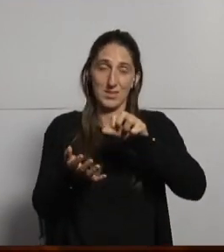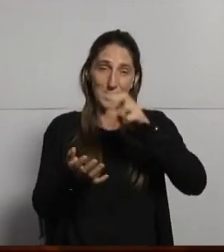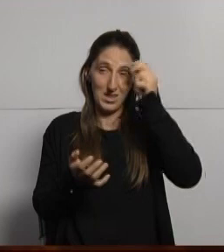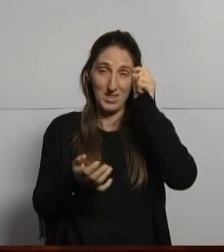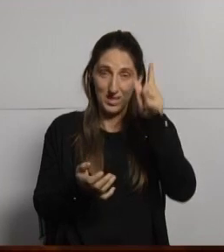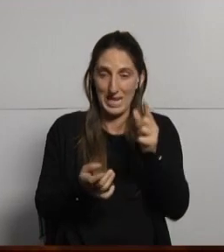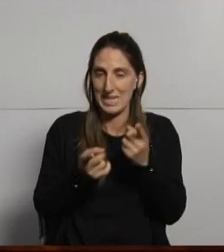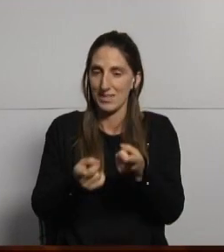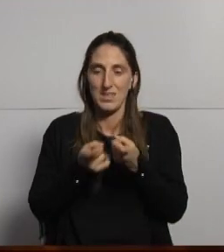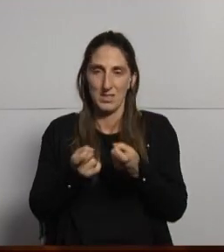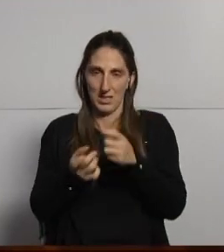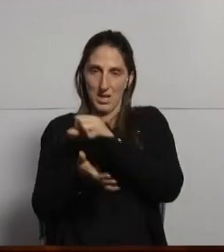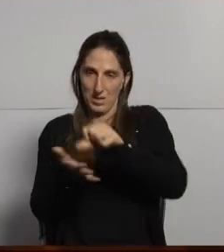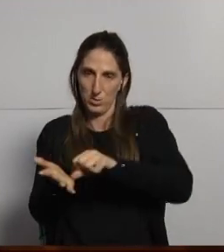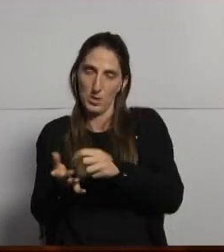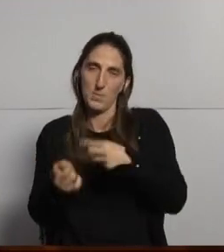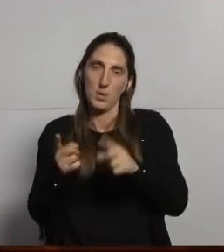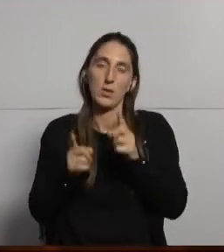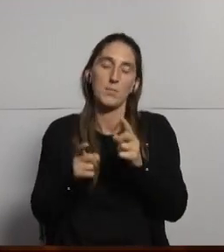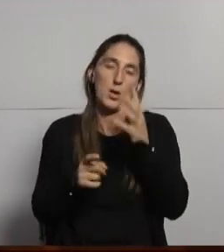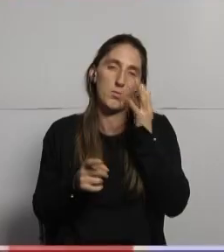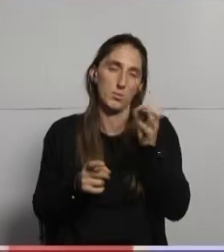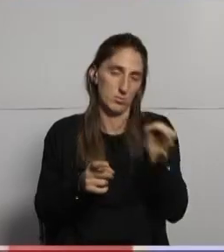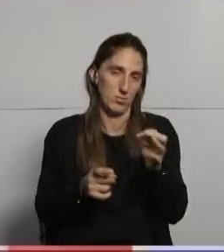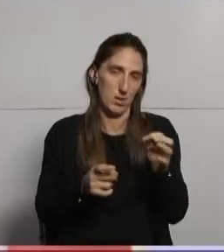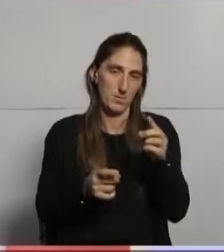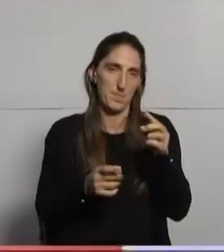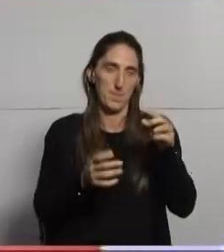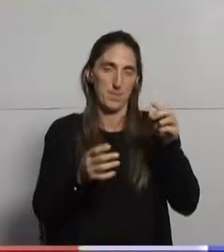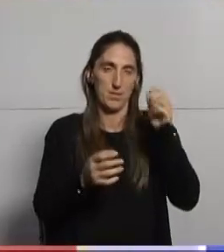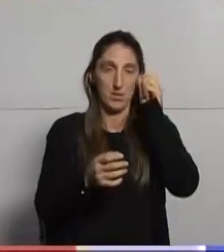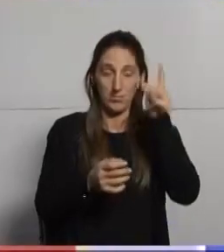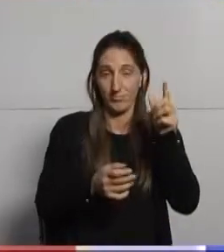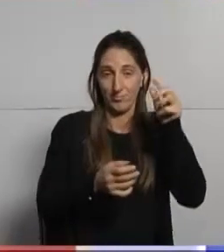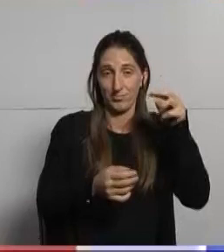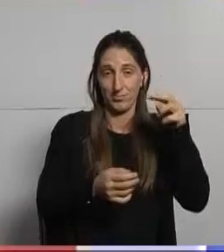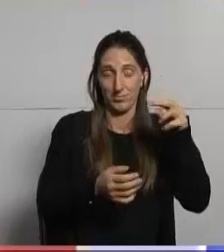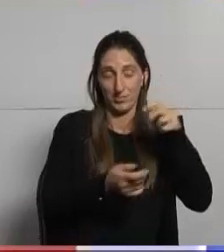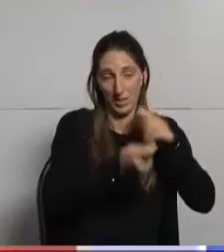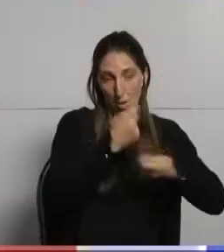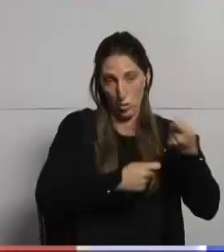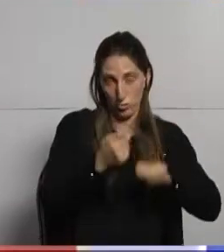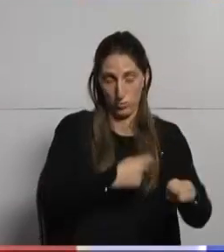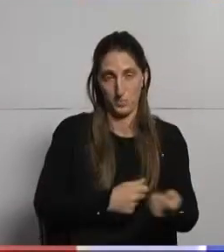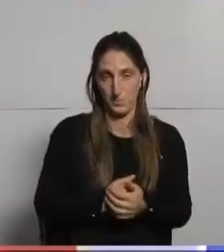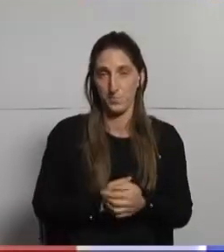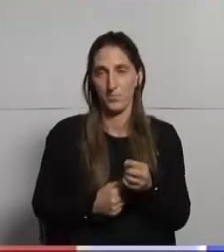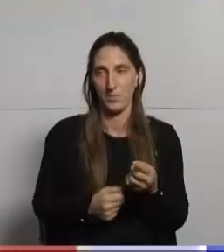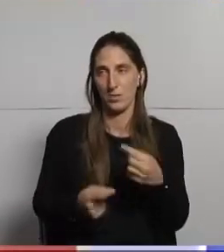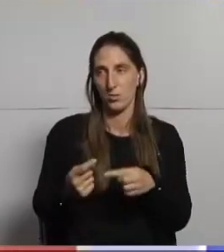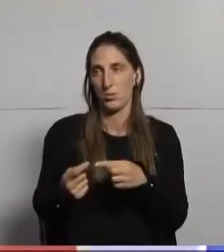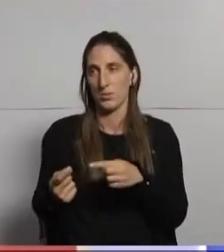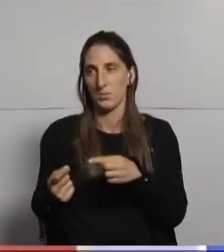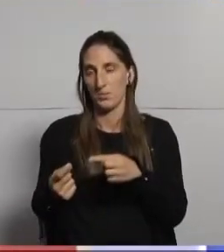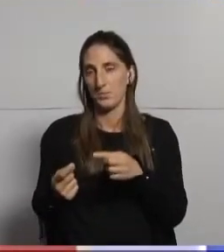necesidad para las ciudades, pero también son una oportunidad de desarrollo económico. Dicho esto, es un poquito para argumentar por qué comentábamos de ir de una ciudad a